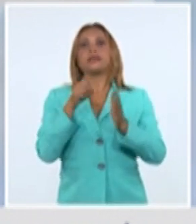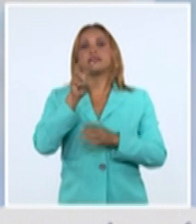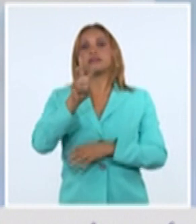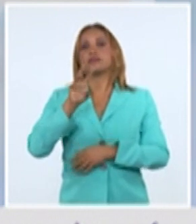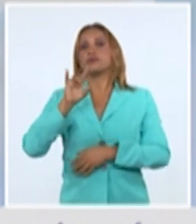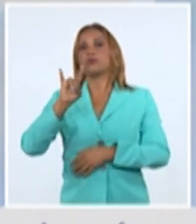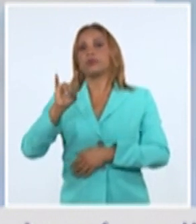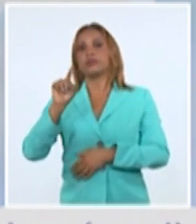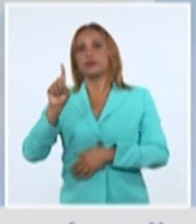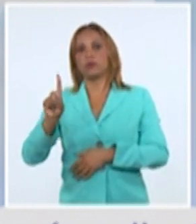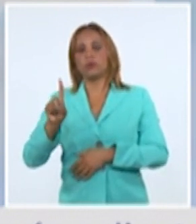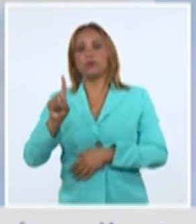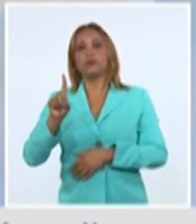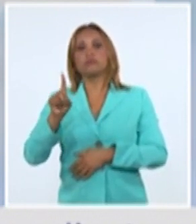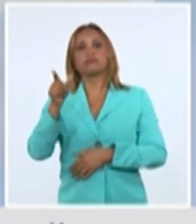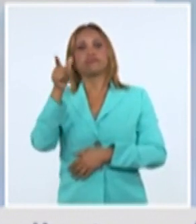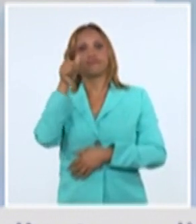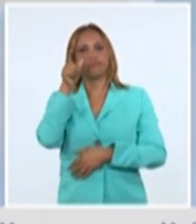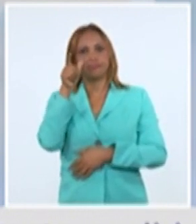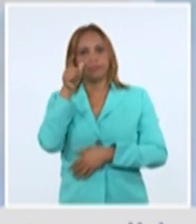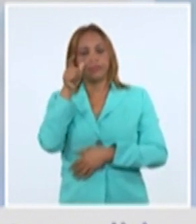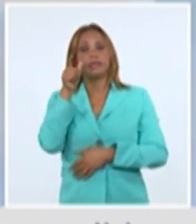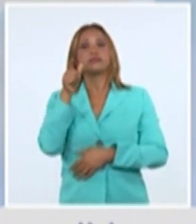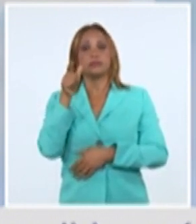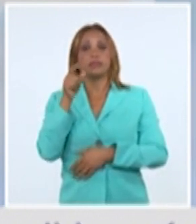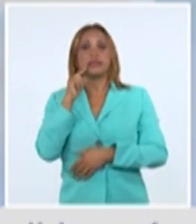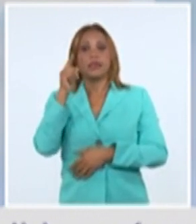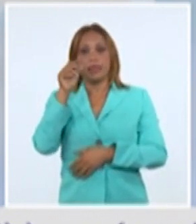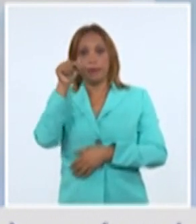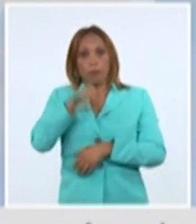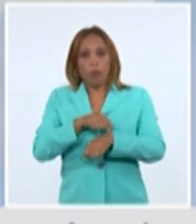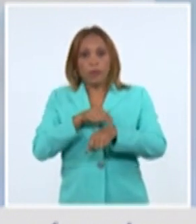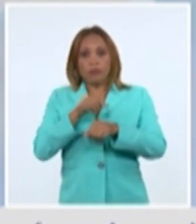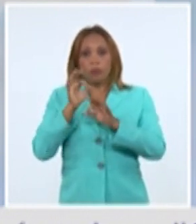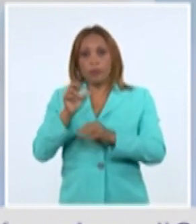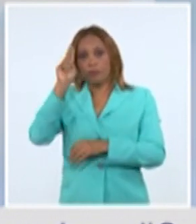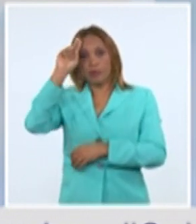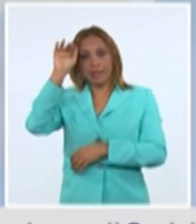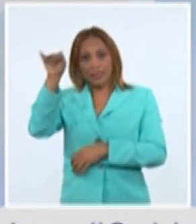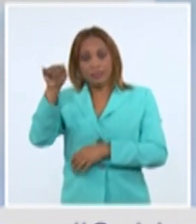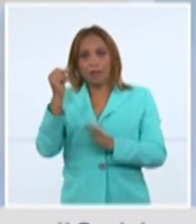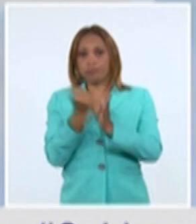1.391 en vigilancia y activos confirmados